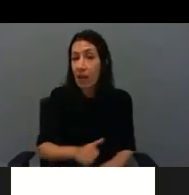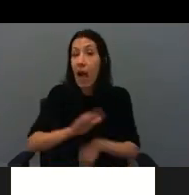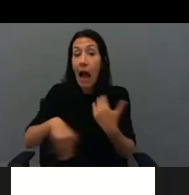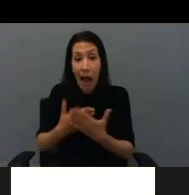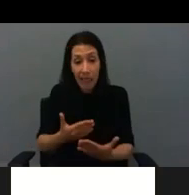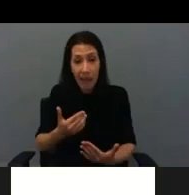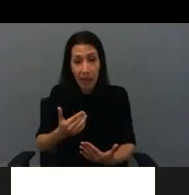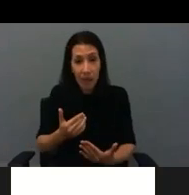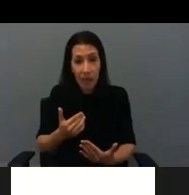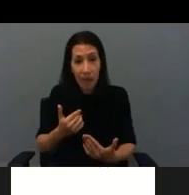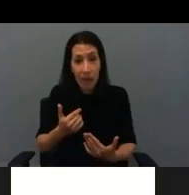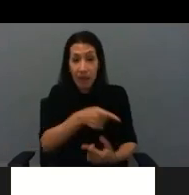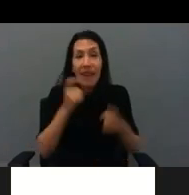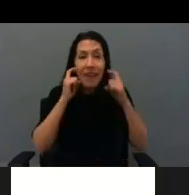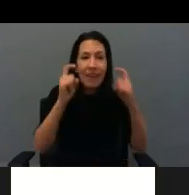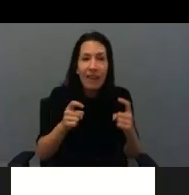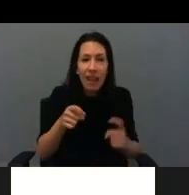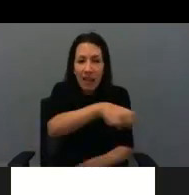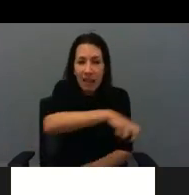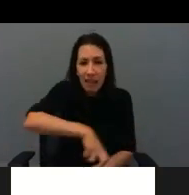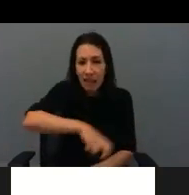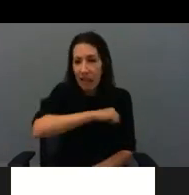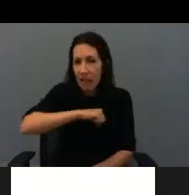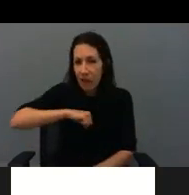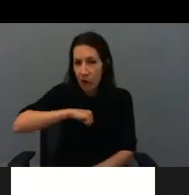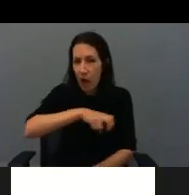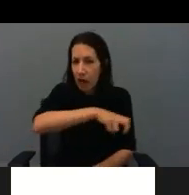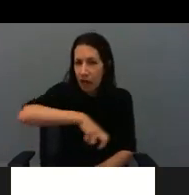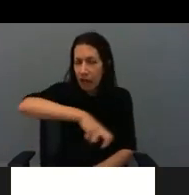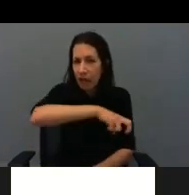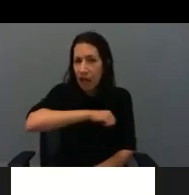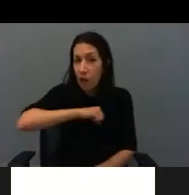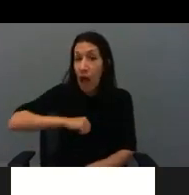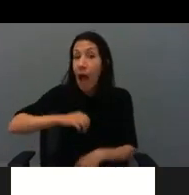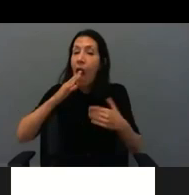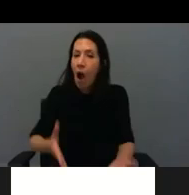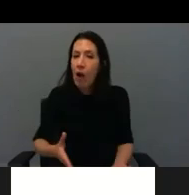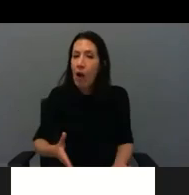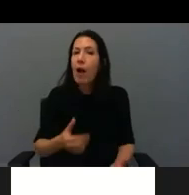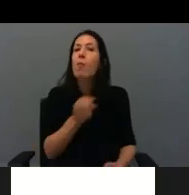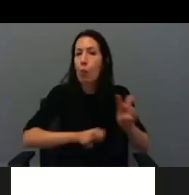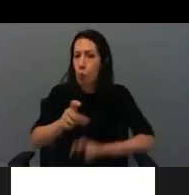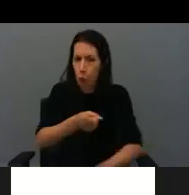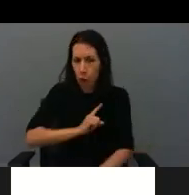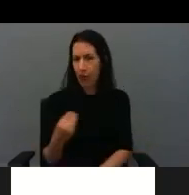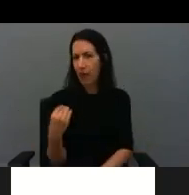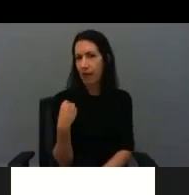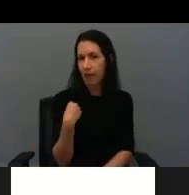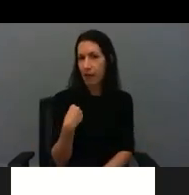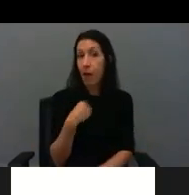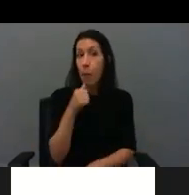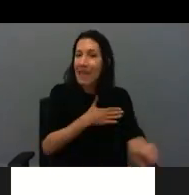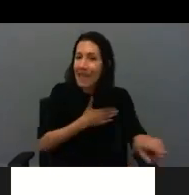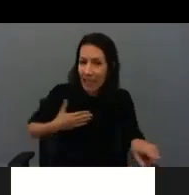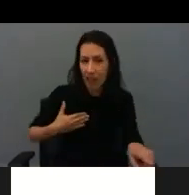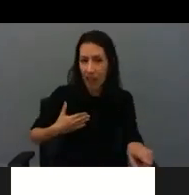intentaba estar siempre sola y buscaba jugar sola. Hoy en día sí te busca. y es una lección de ella, no